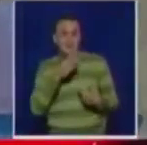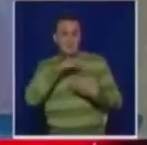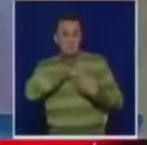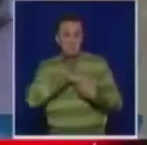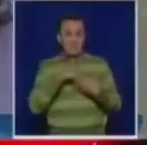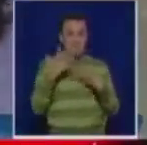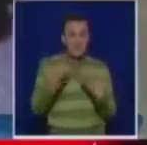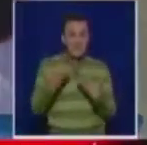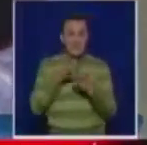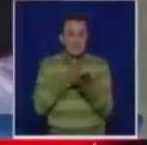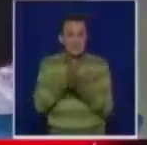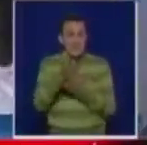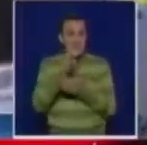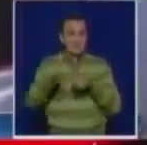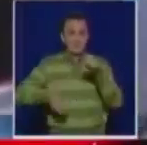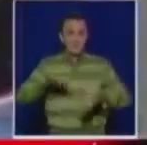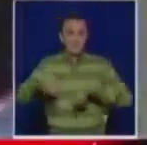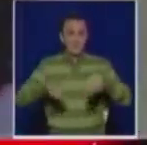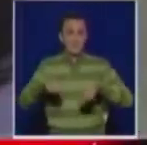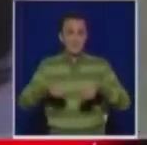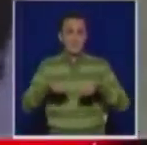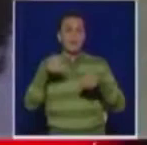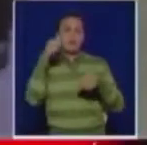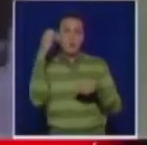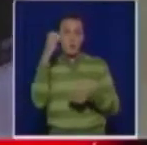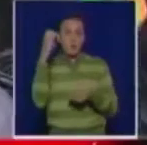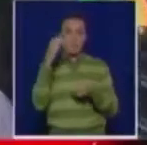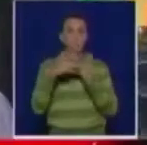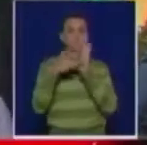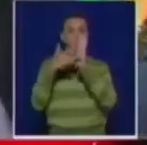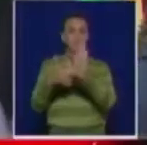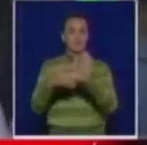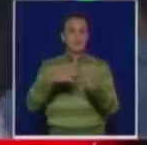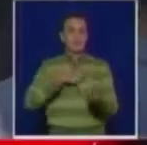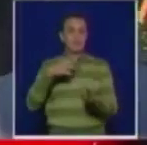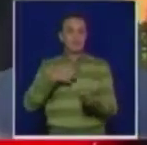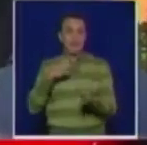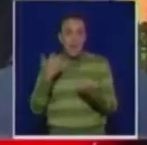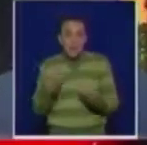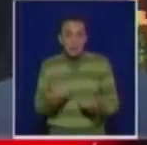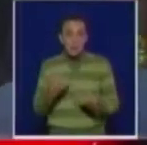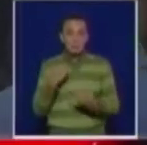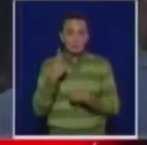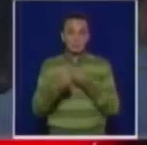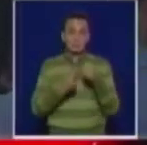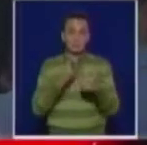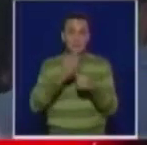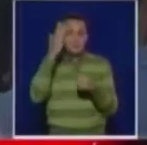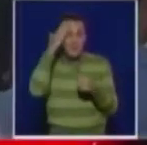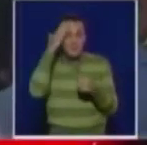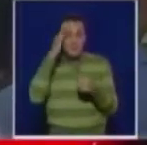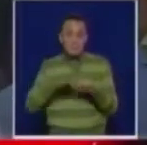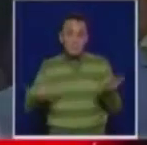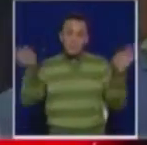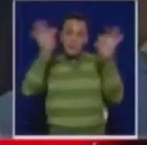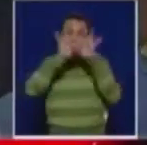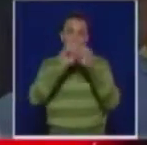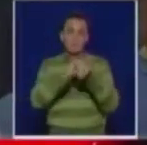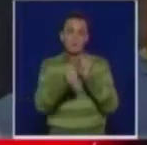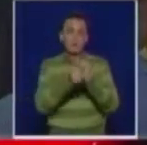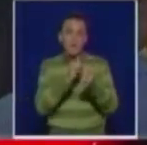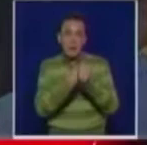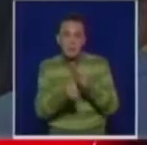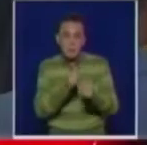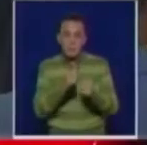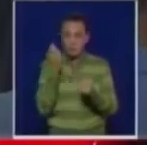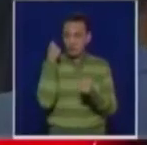también, gracias a sus atletas, Colombia ha estado en lo más alto del podio. Pienso que este año tienen que tener en cuenta unos deportes muy particulares, como la gente que ganó en